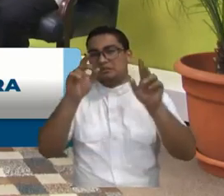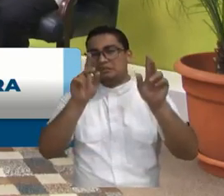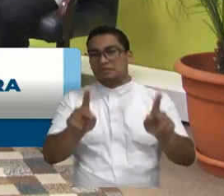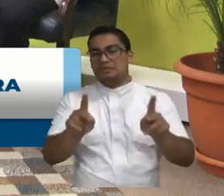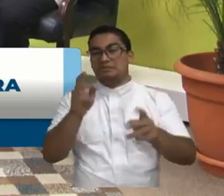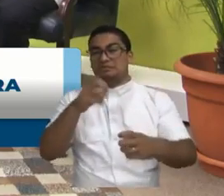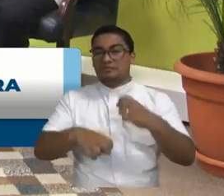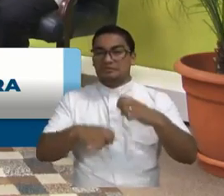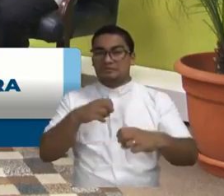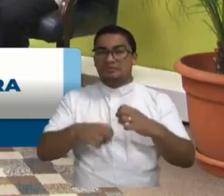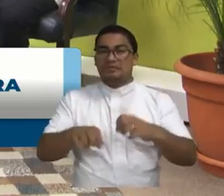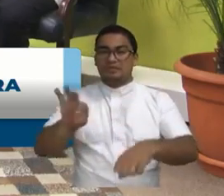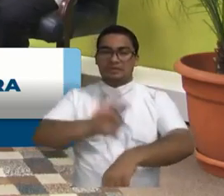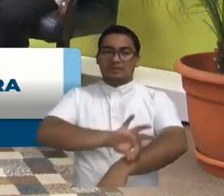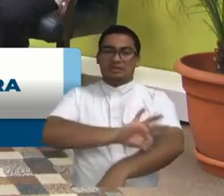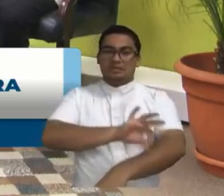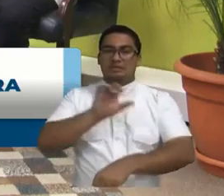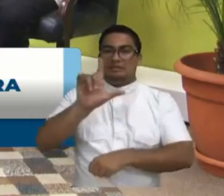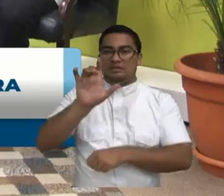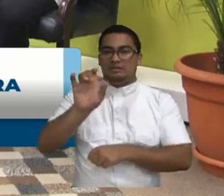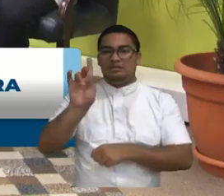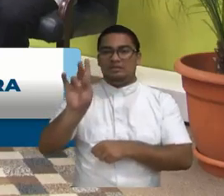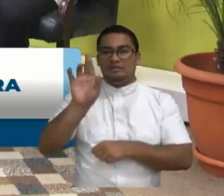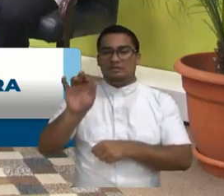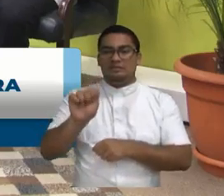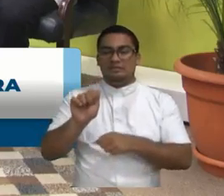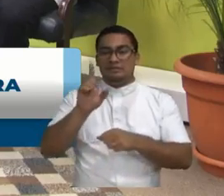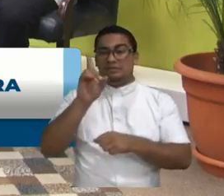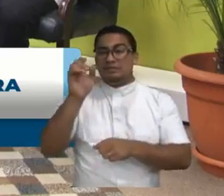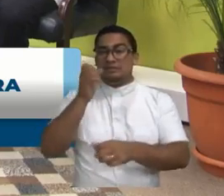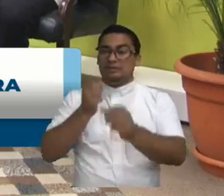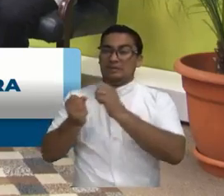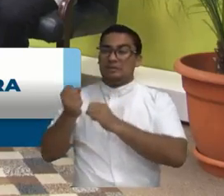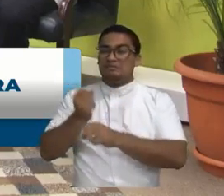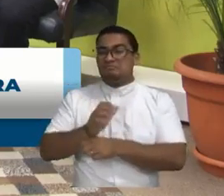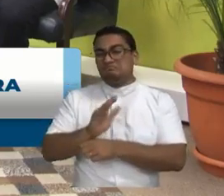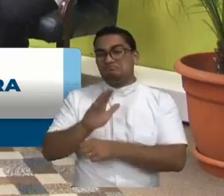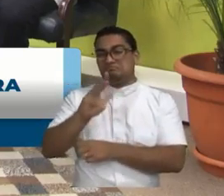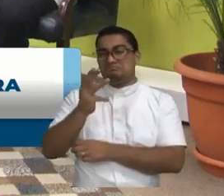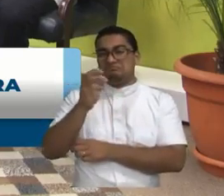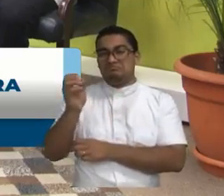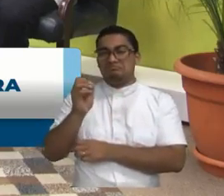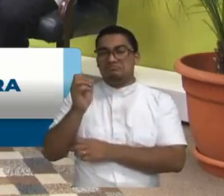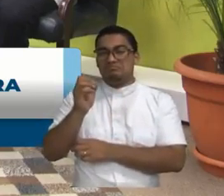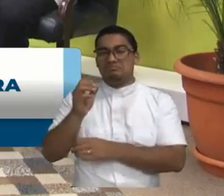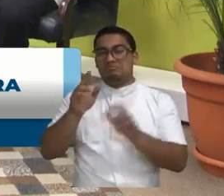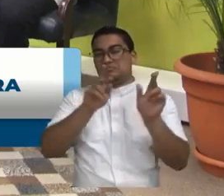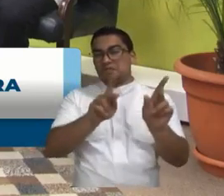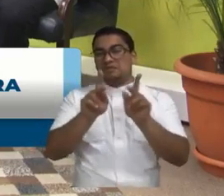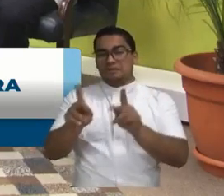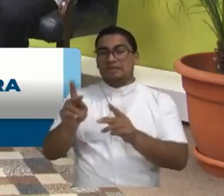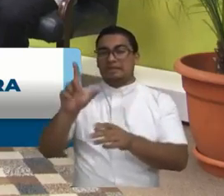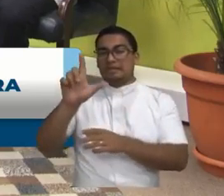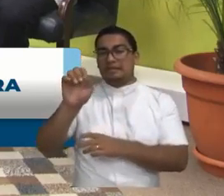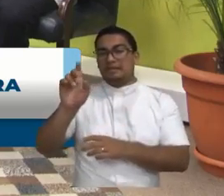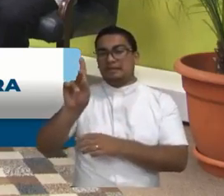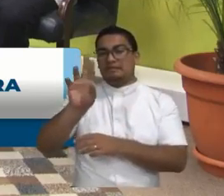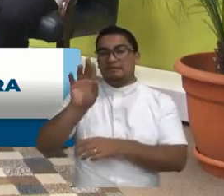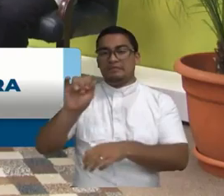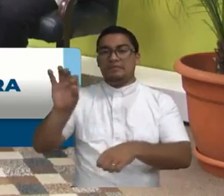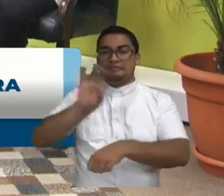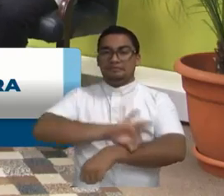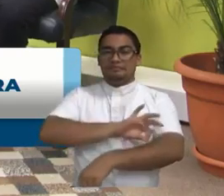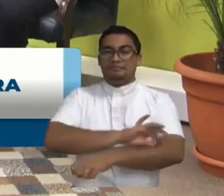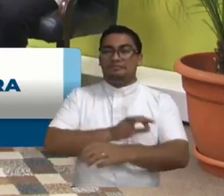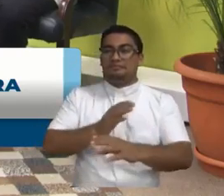lepra. Y en los últimos 10 años hemos tenido un poco más de 90 casos de pacientes con lepra. ¿Cuál es lo